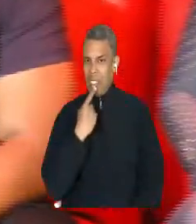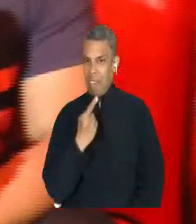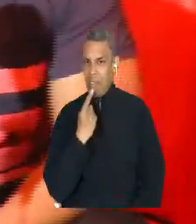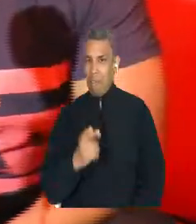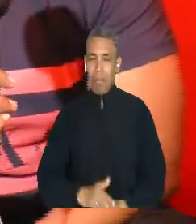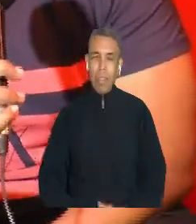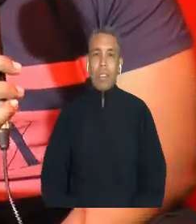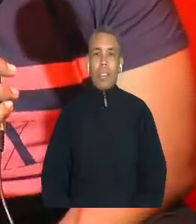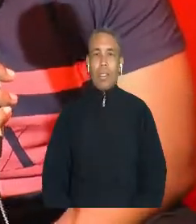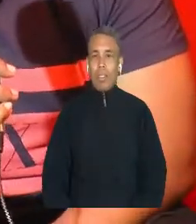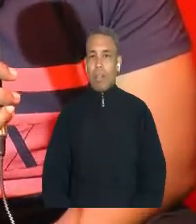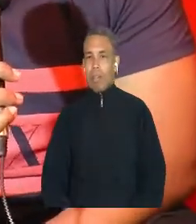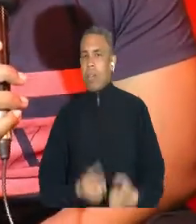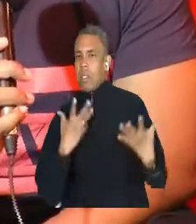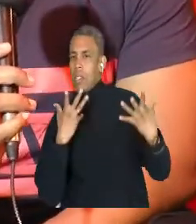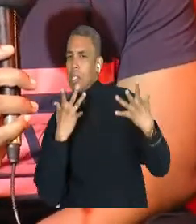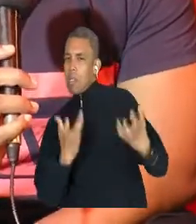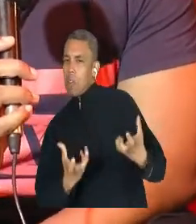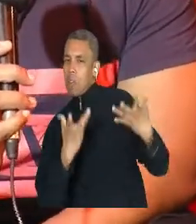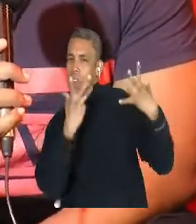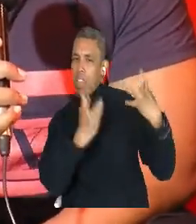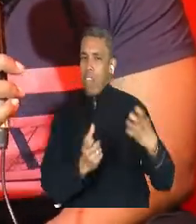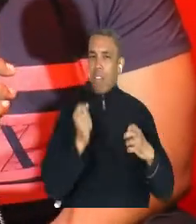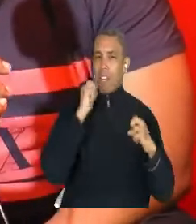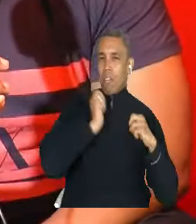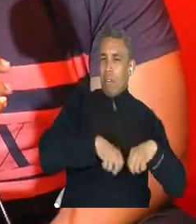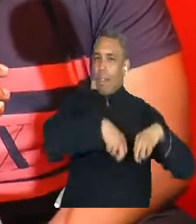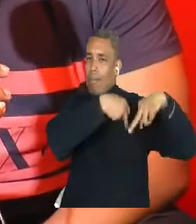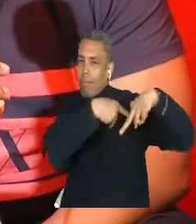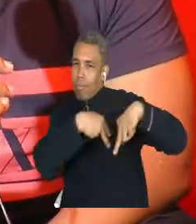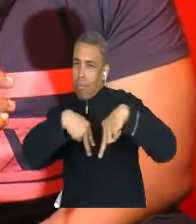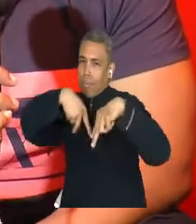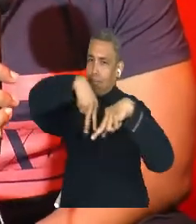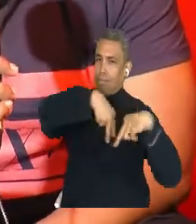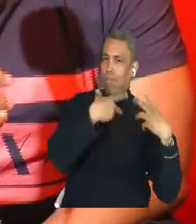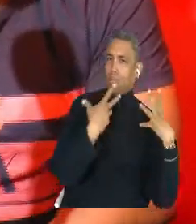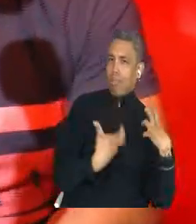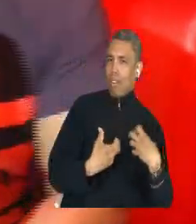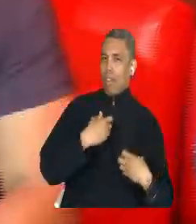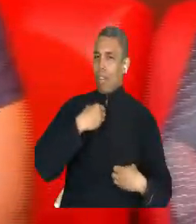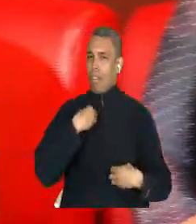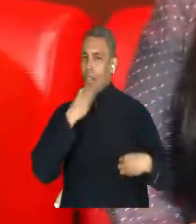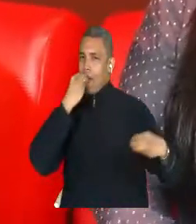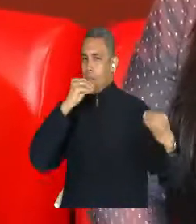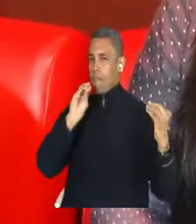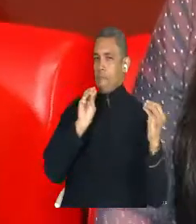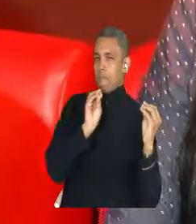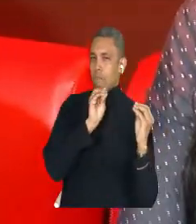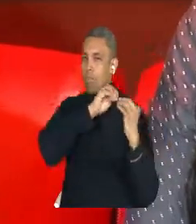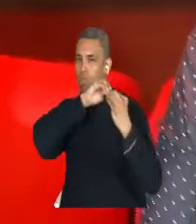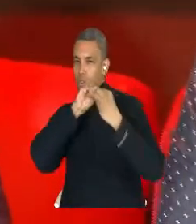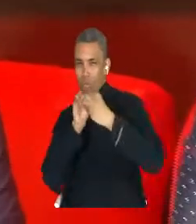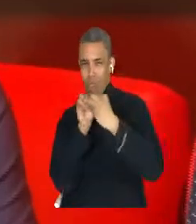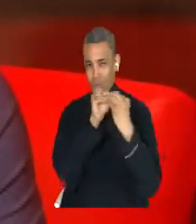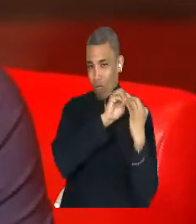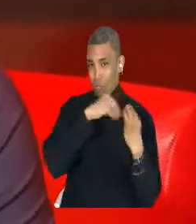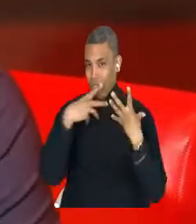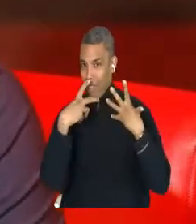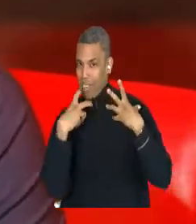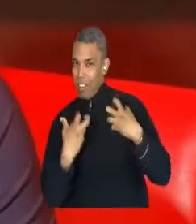contigo, mi amor. Déjame besarte, te lo pido, no te vayas, no. Tengo ganas de bailar